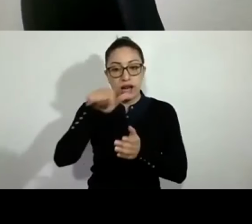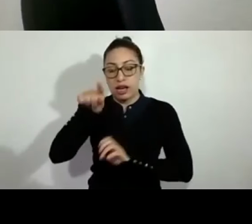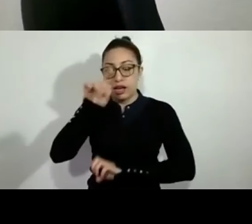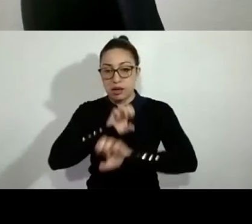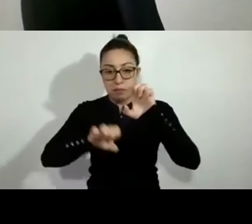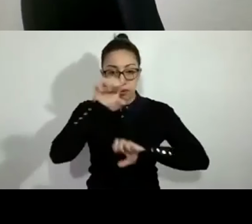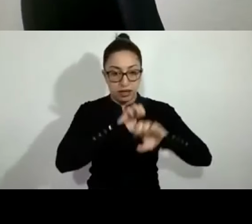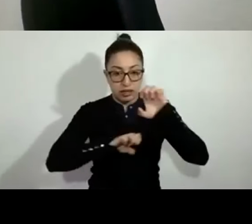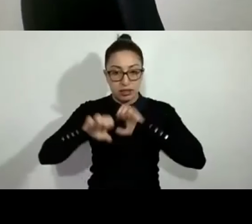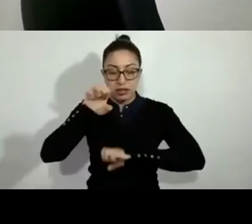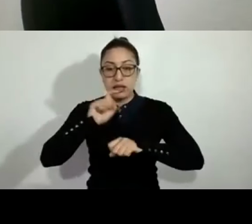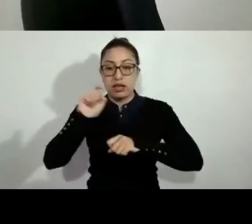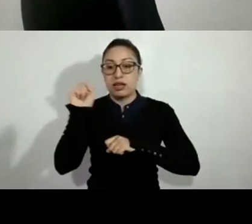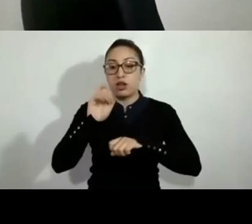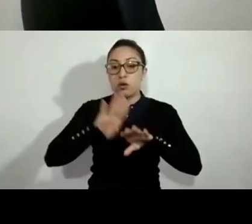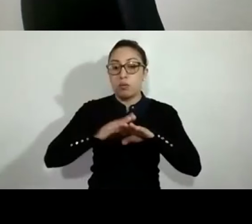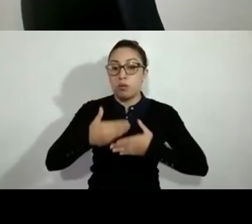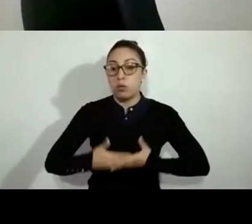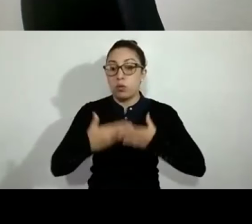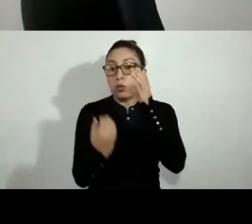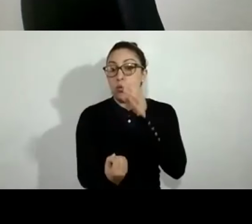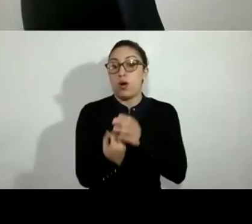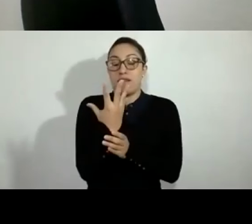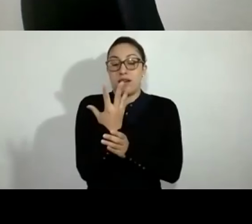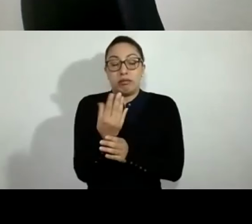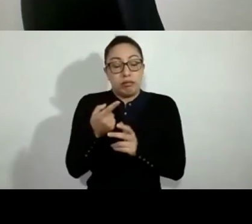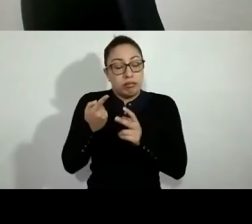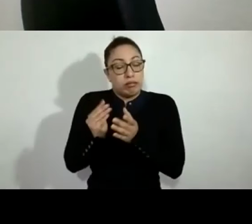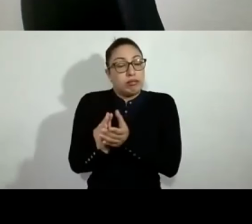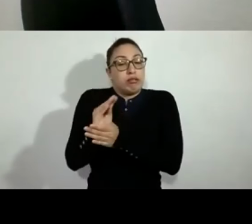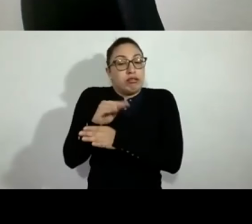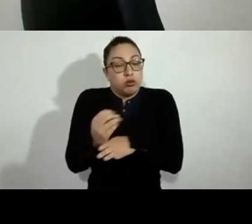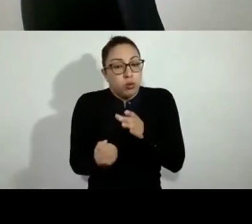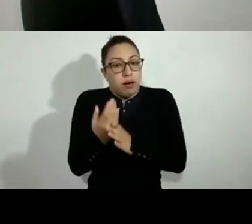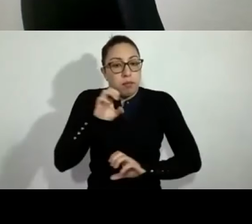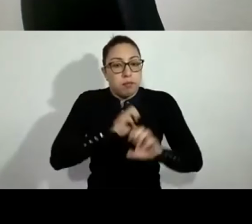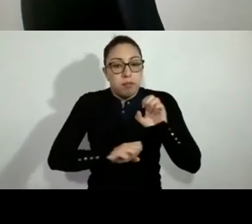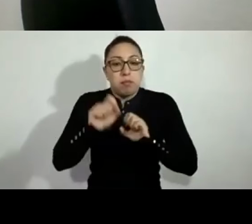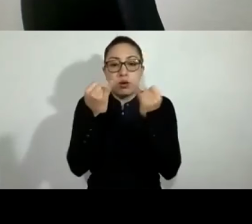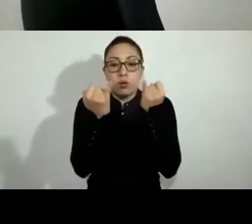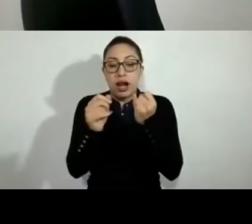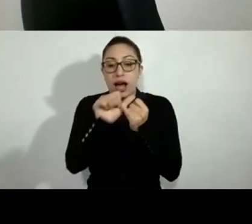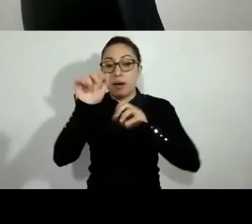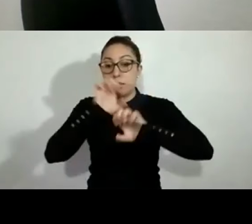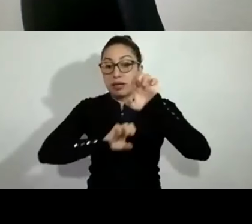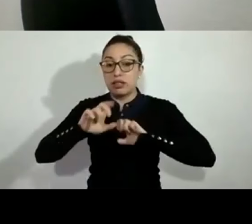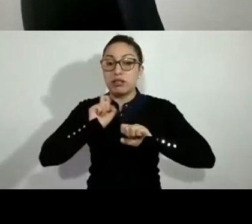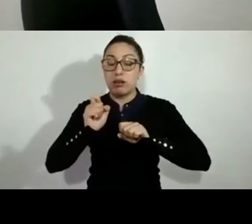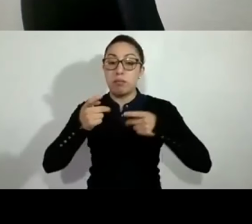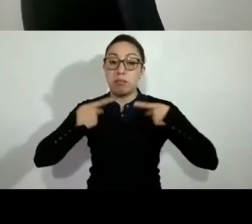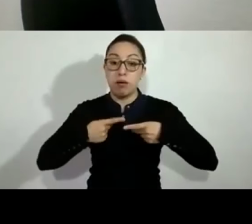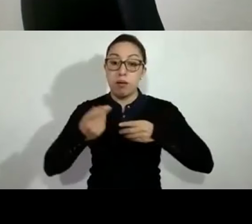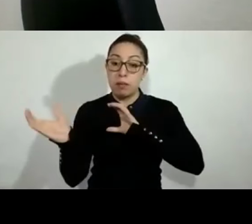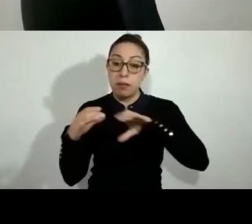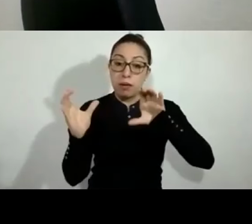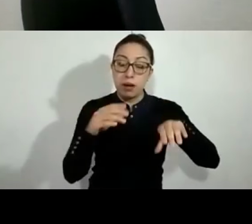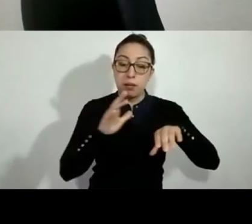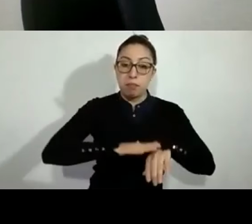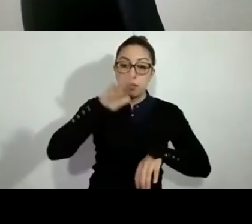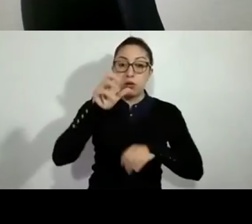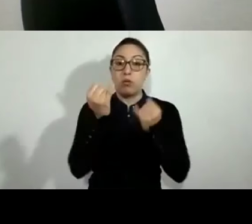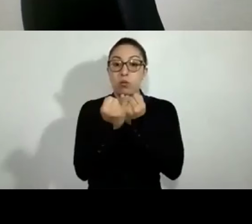de nueva creación, así como aquellas que incrementen su planta laboral y a las que contraten personas con discapacidad, también